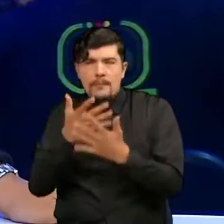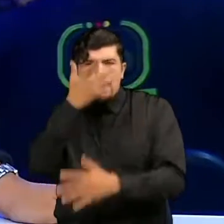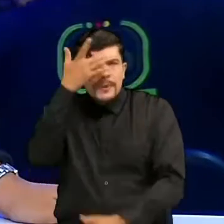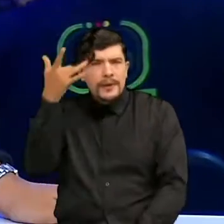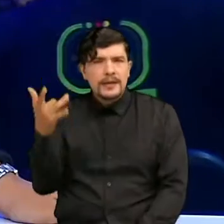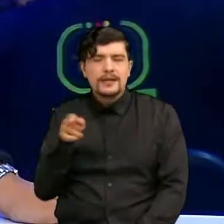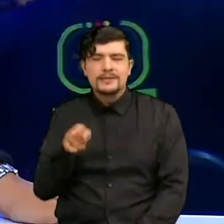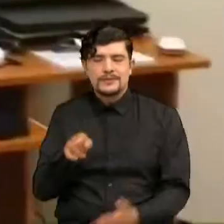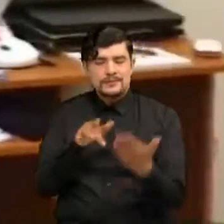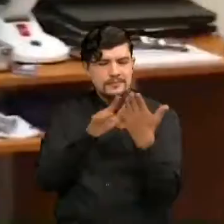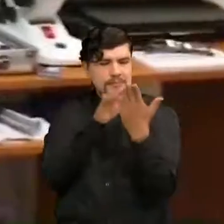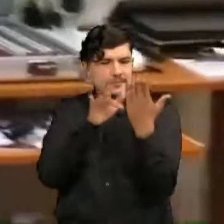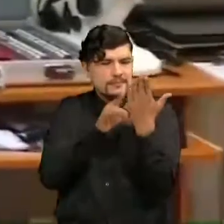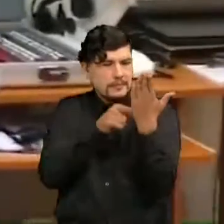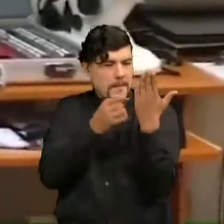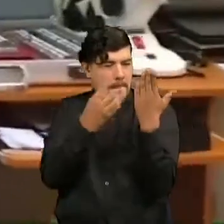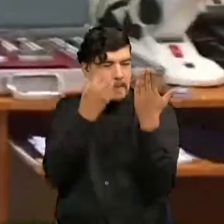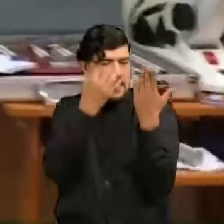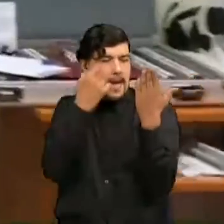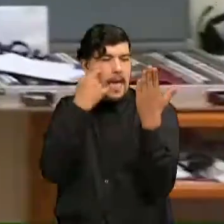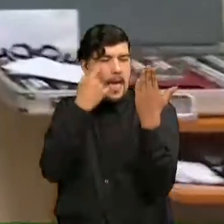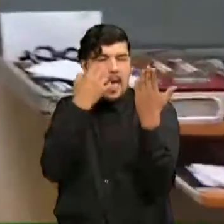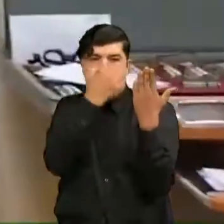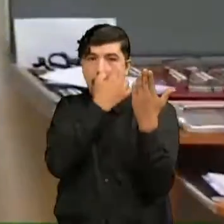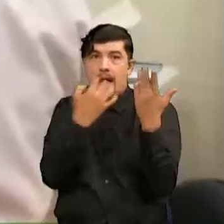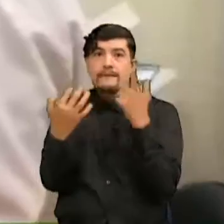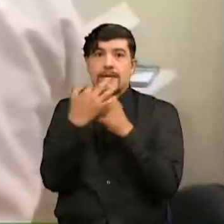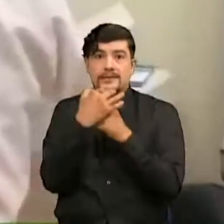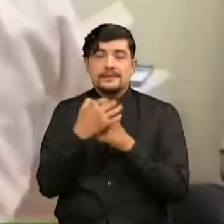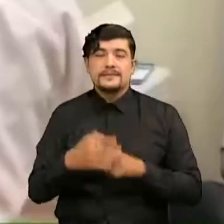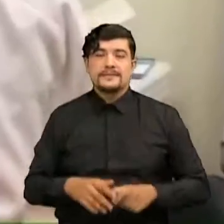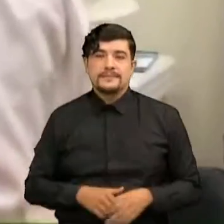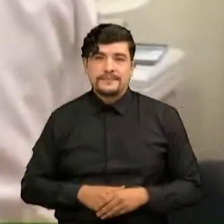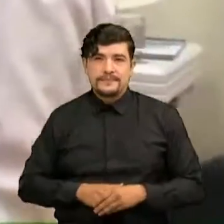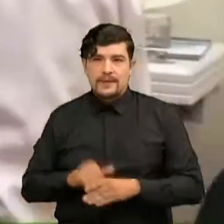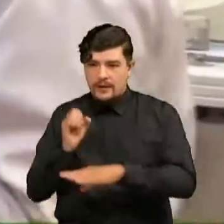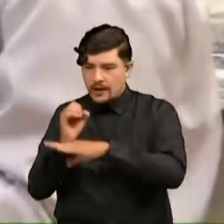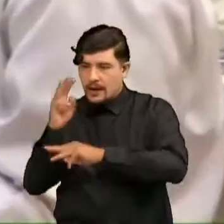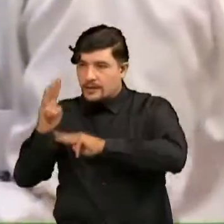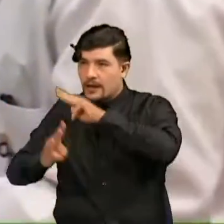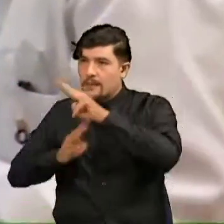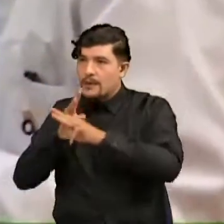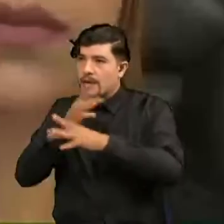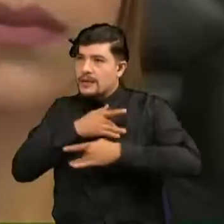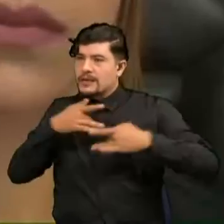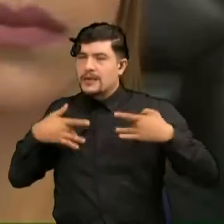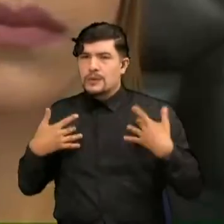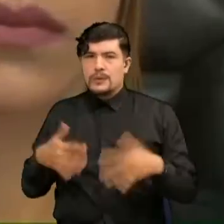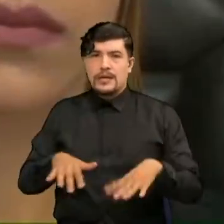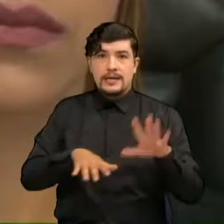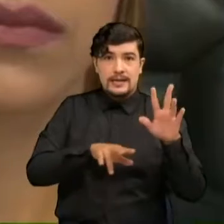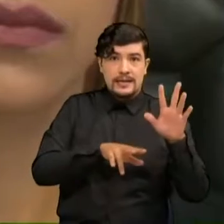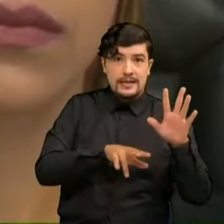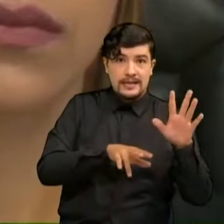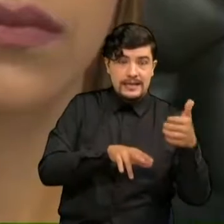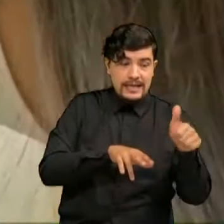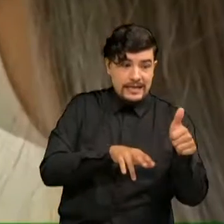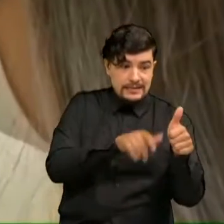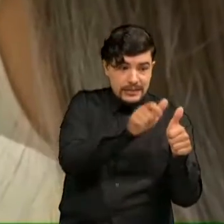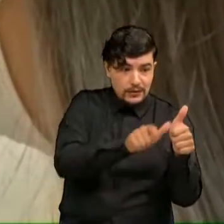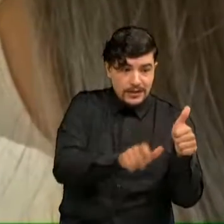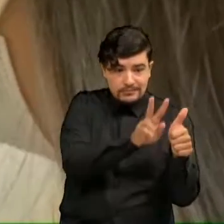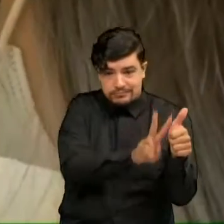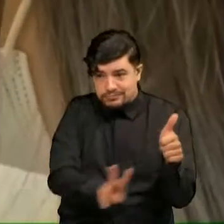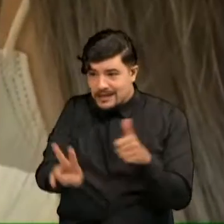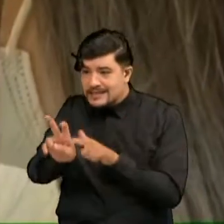móviles. De acuerdo a la Organización Mundial de la Salud, 7 de cada 10 personas sufren de miopía. Las cifras han ido aumentando